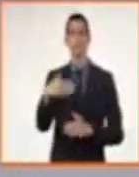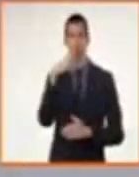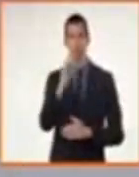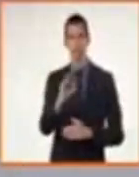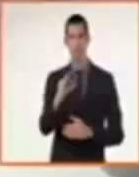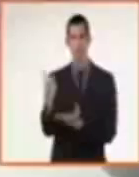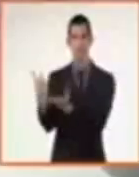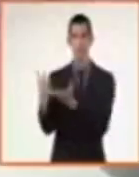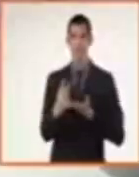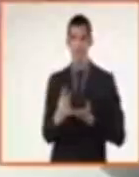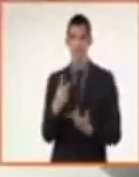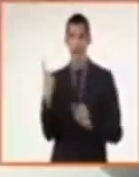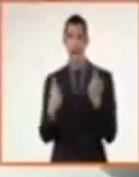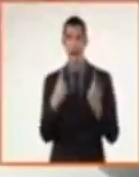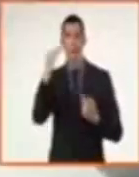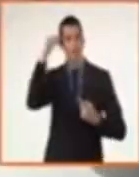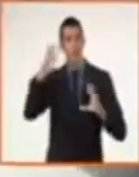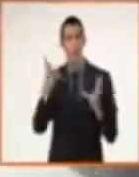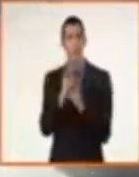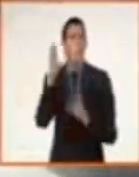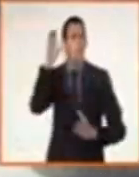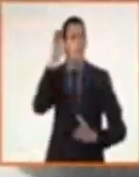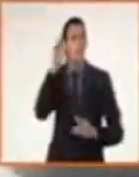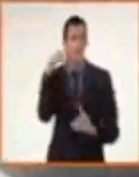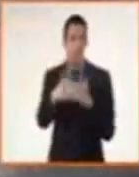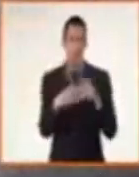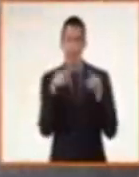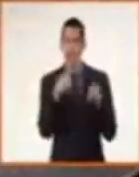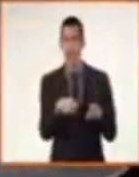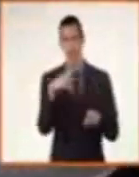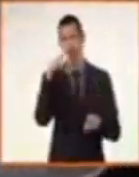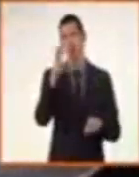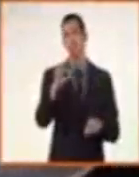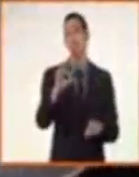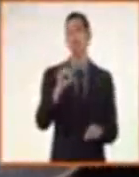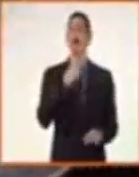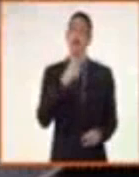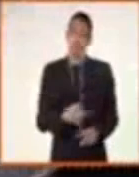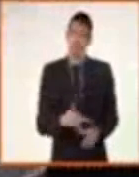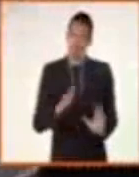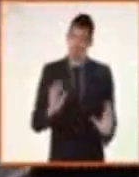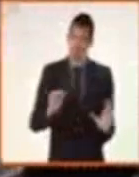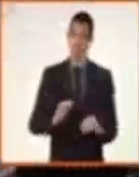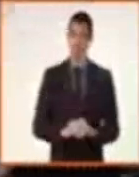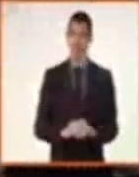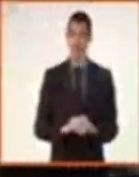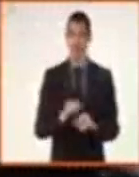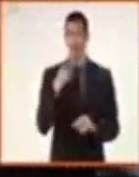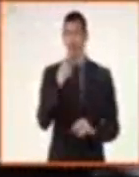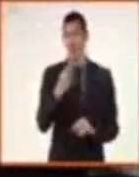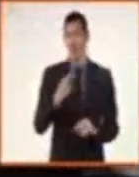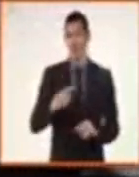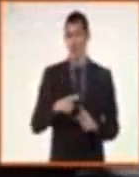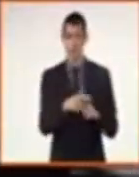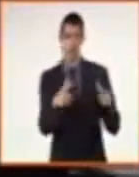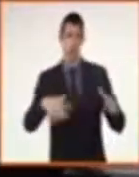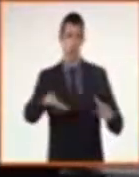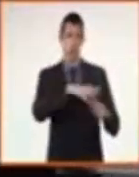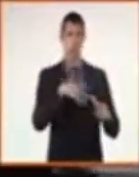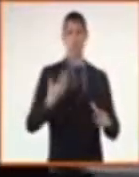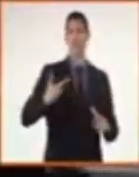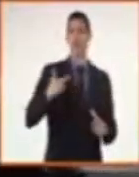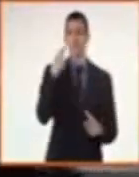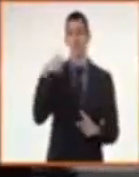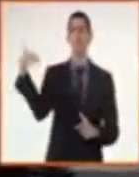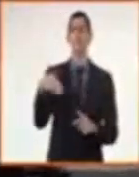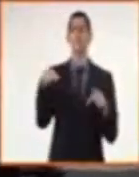para hoy lo decía el presidente en un tuit, decía, la nueva Asamblea Nacional tiene por delante los enormes desafíos de Cuba para superar la actual situación